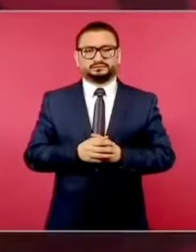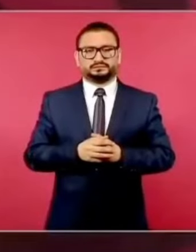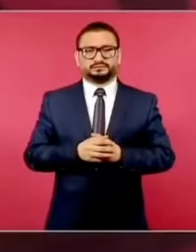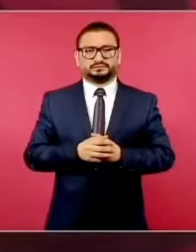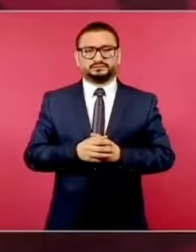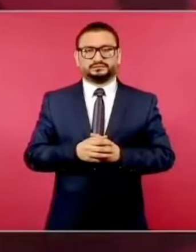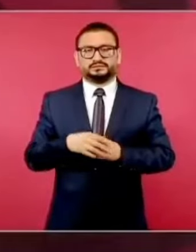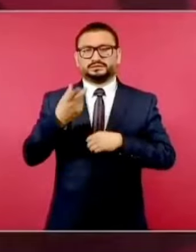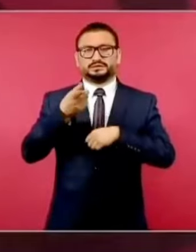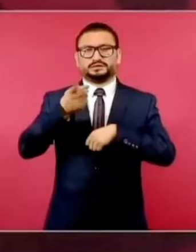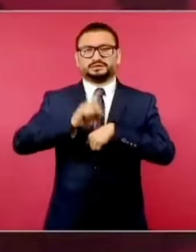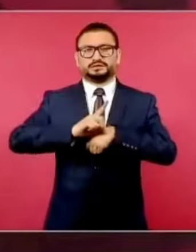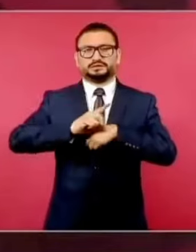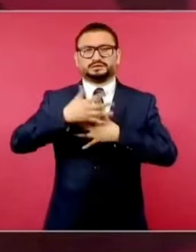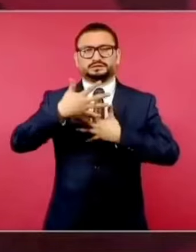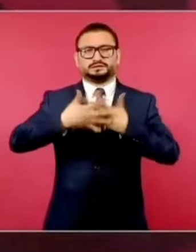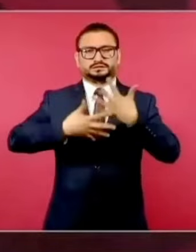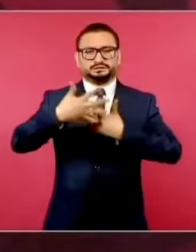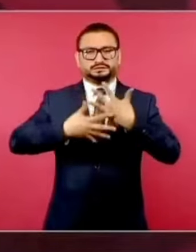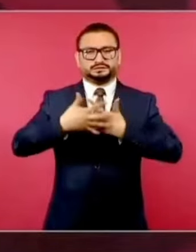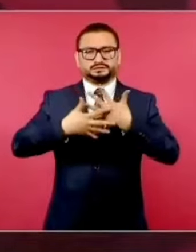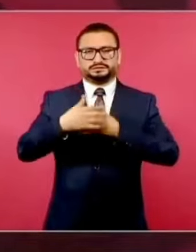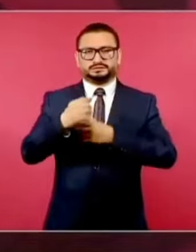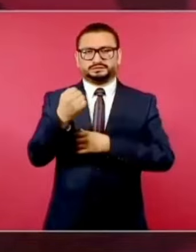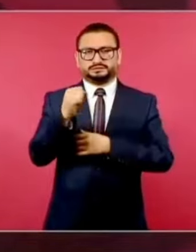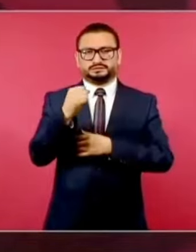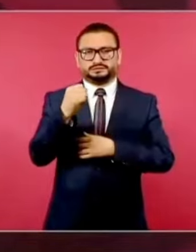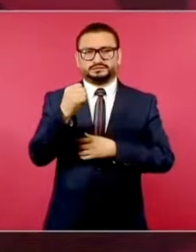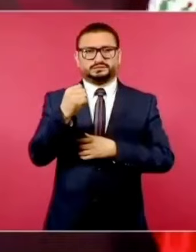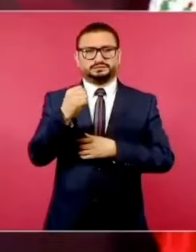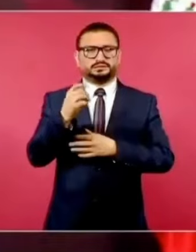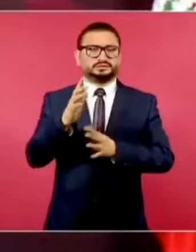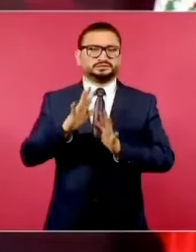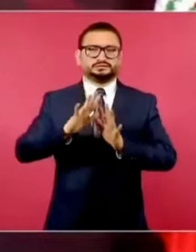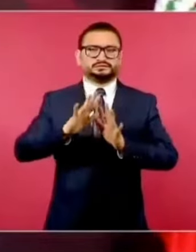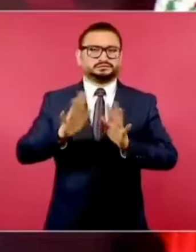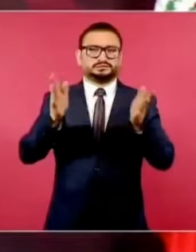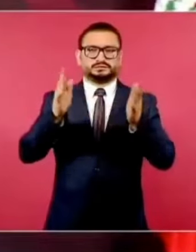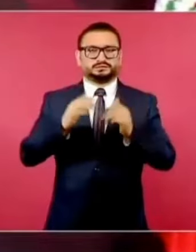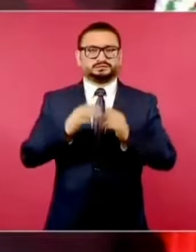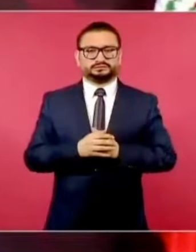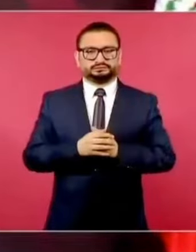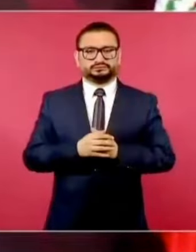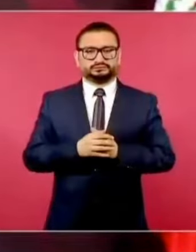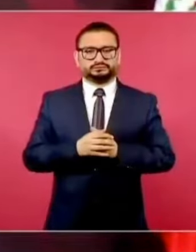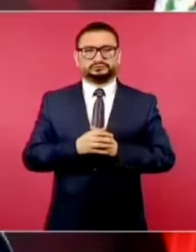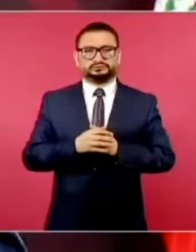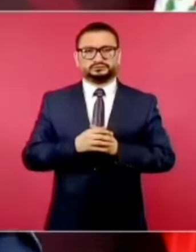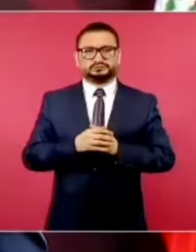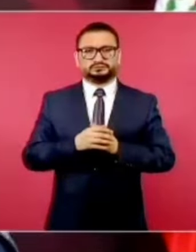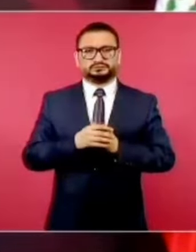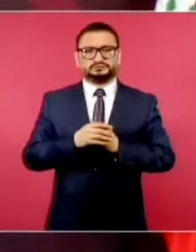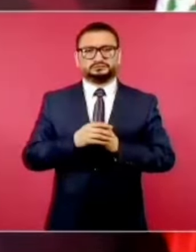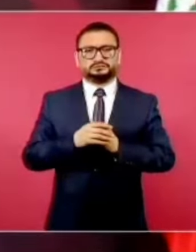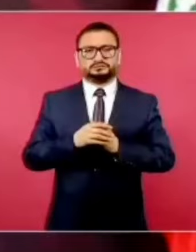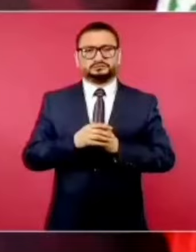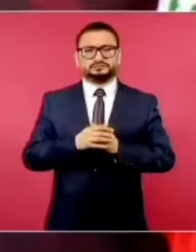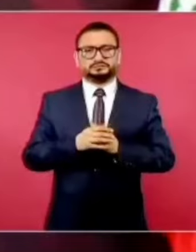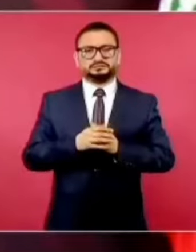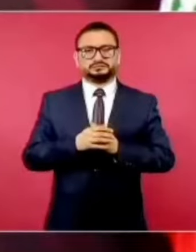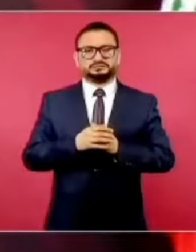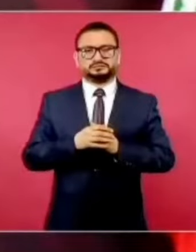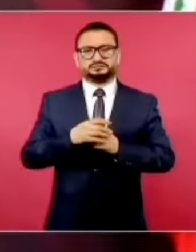Y el día 15 de septiembre ya es el grito que